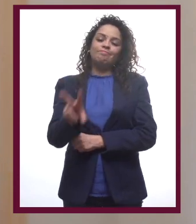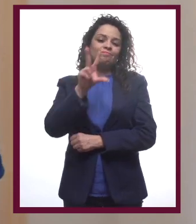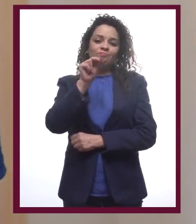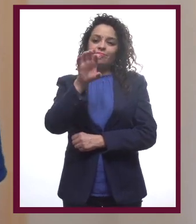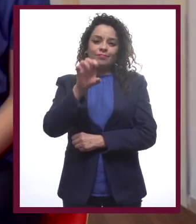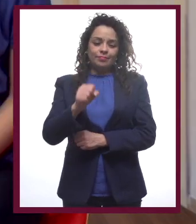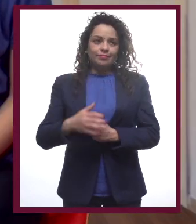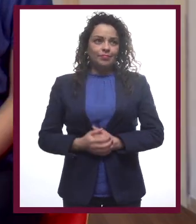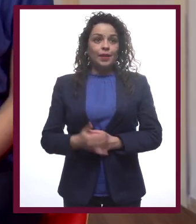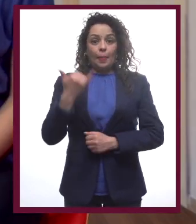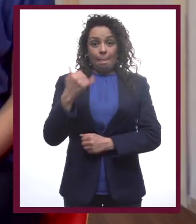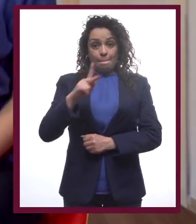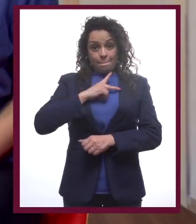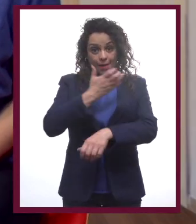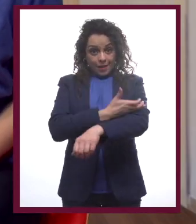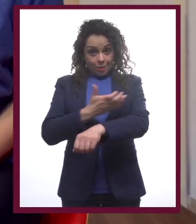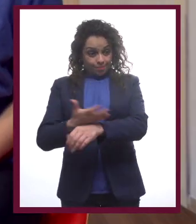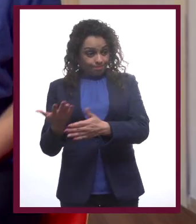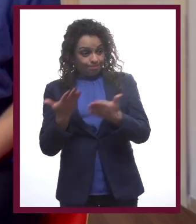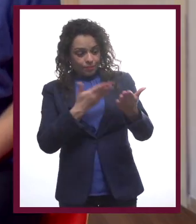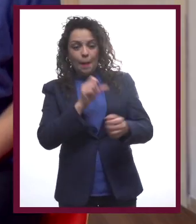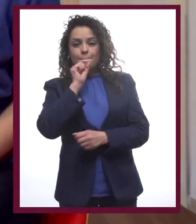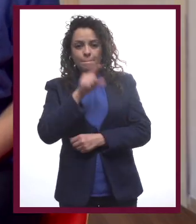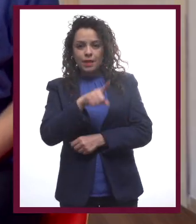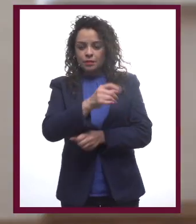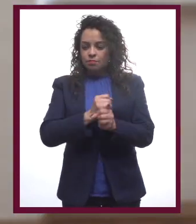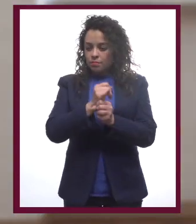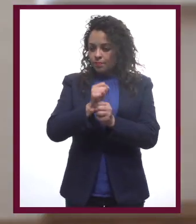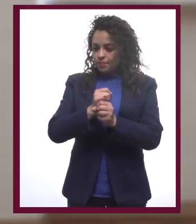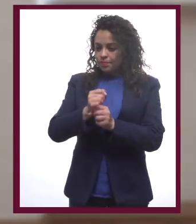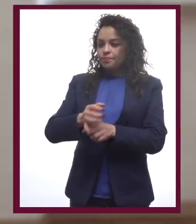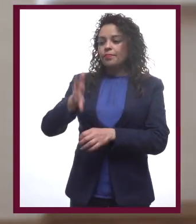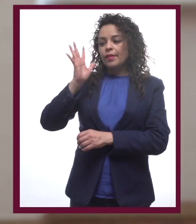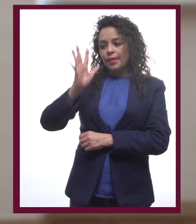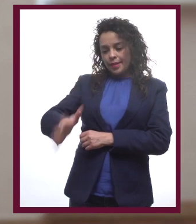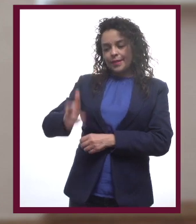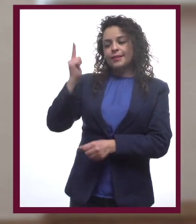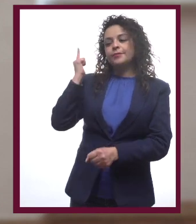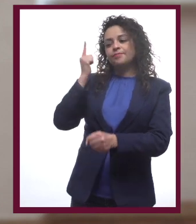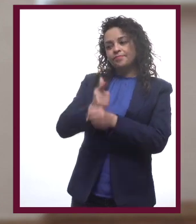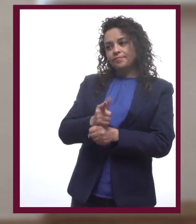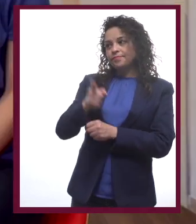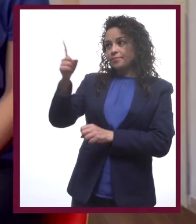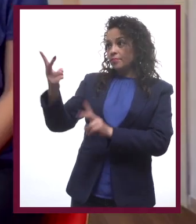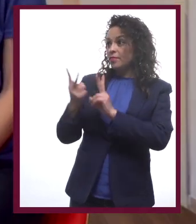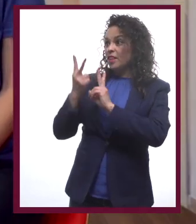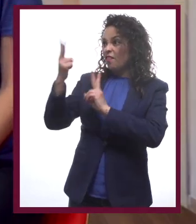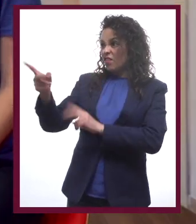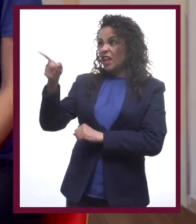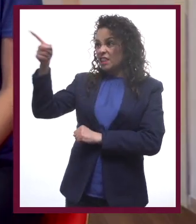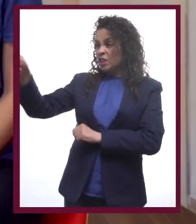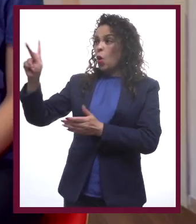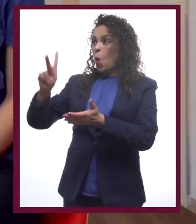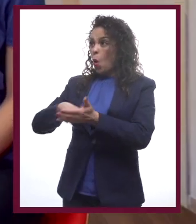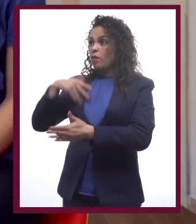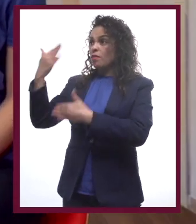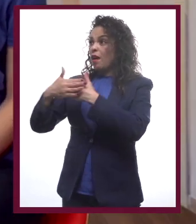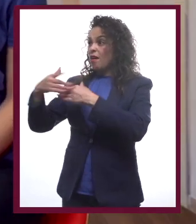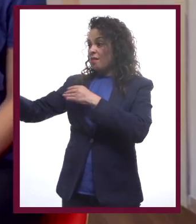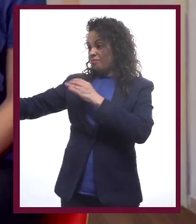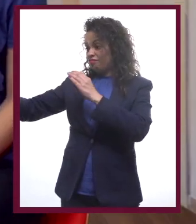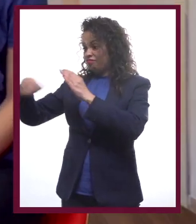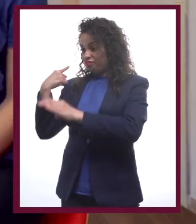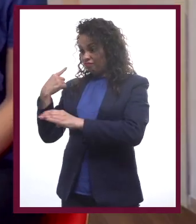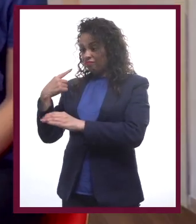verdad. Y aquí mi compañera de departamento hizo lo mismo y encontró que si el vecino del 3 le enviaba un